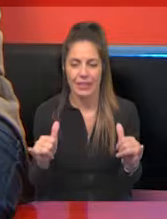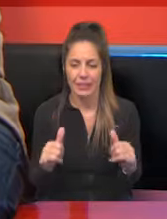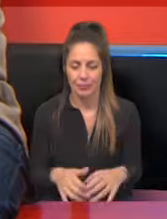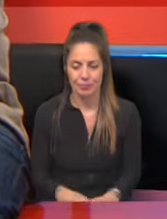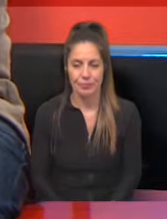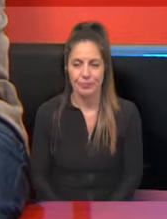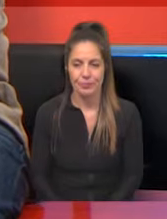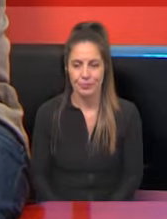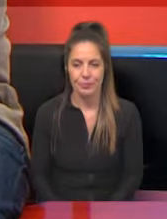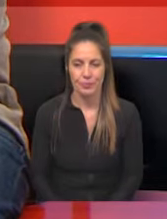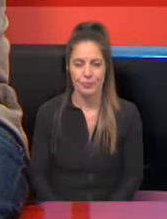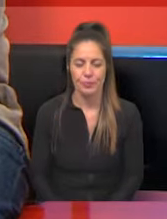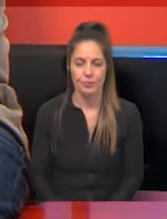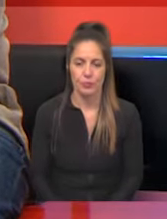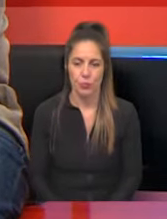bueno mir